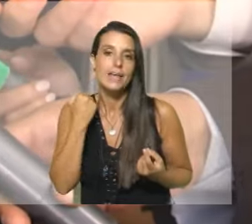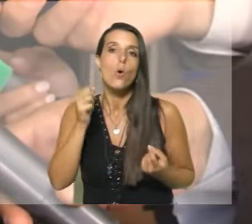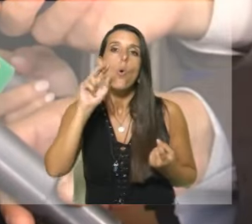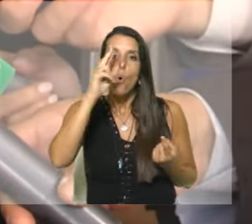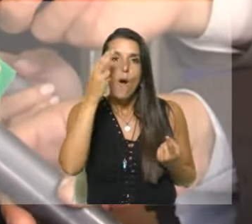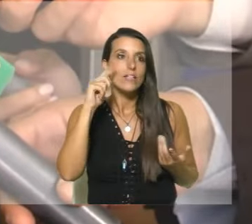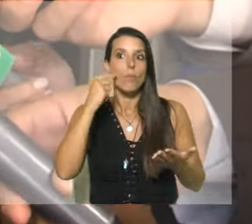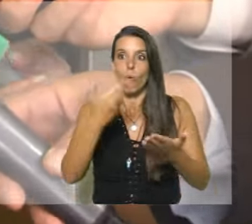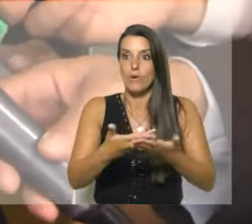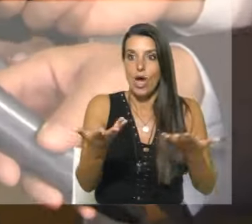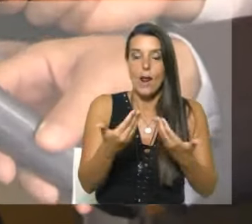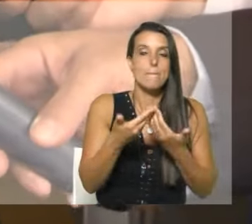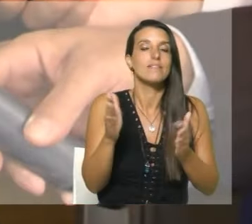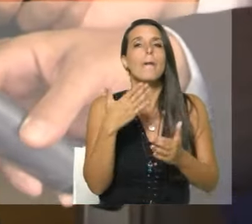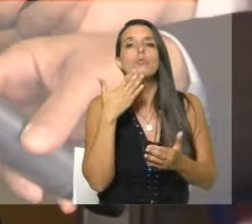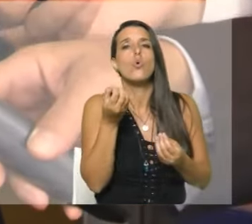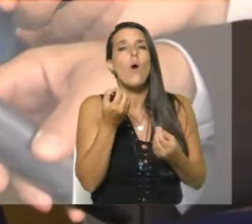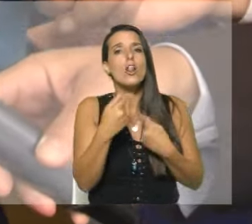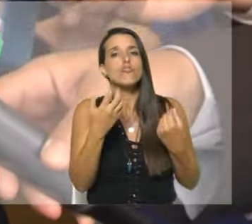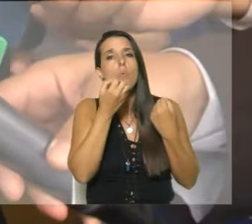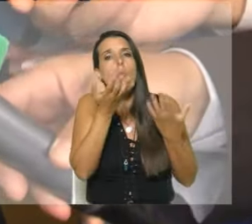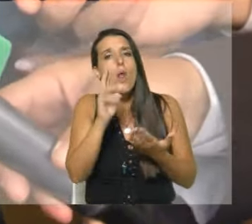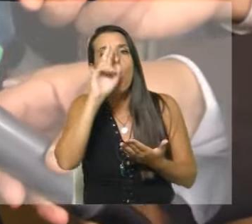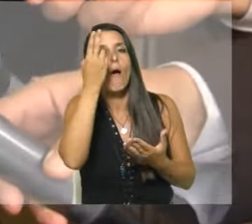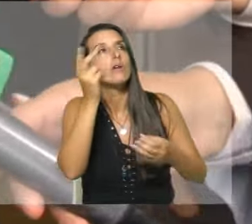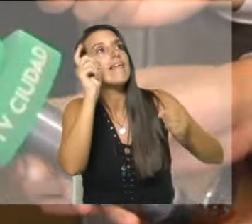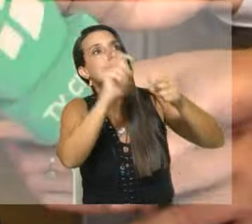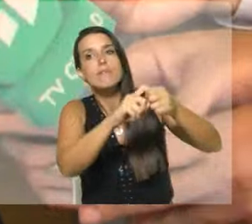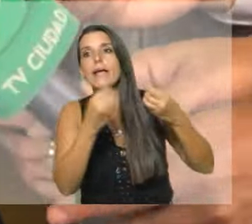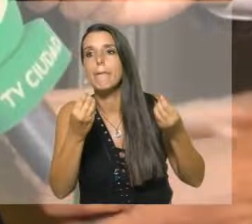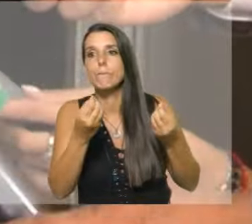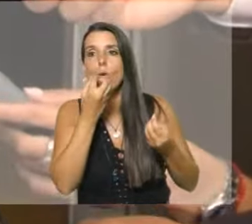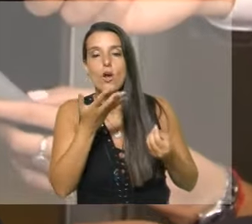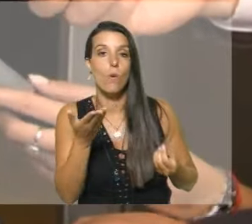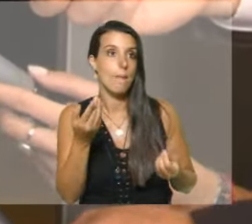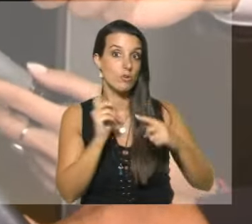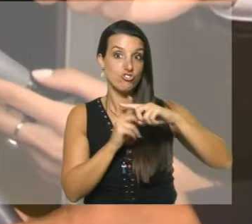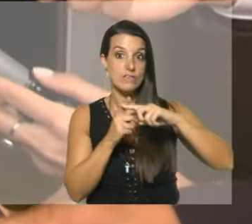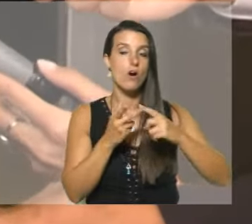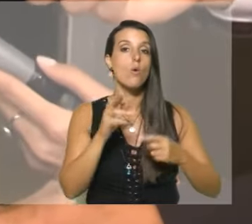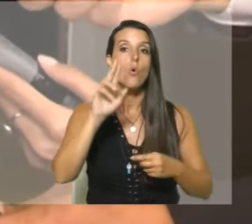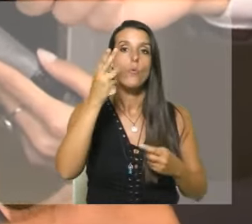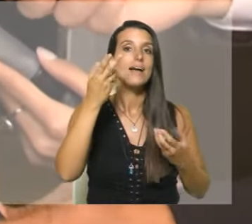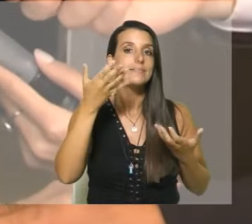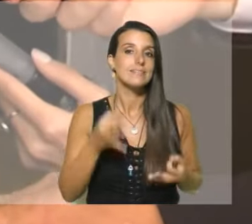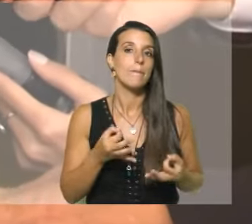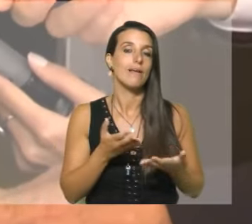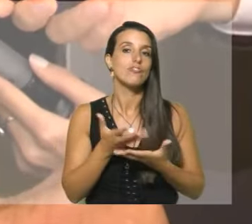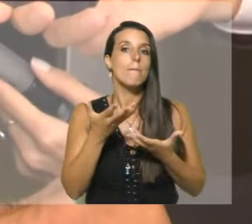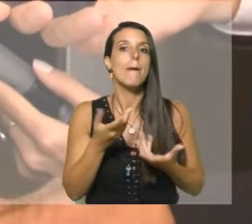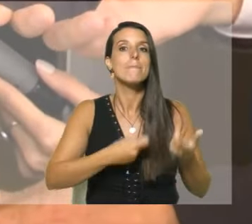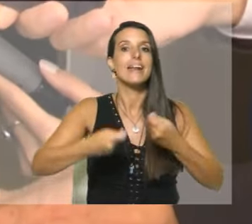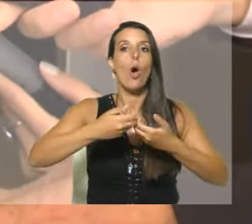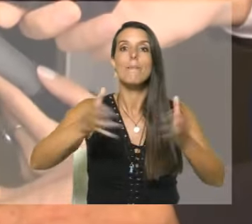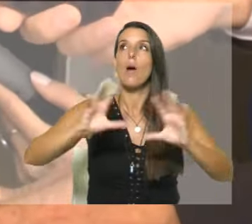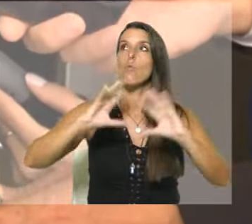esto se esté planteando, ¿verdad? ¿Y en qué le puede beneficiar a nuestro país ingresar al ex-NAFTA, por ejemplo? Bueno, nuestro país siempre quiso tener más mercados para abrirse al